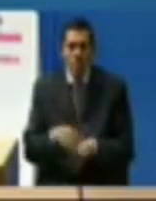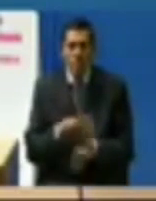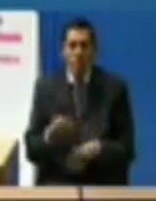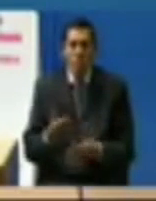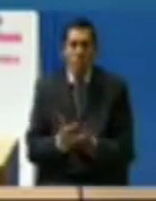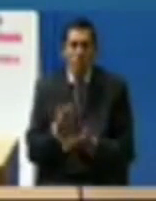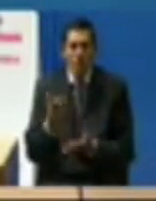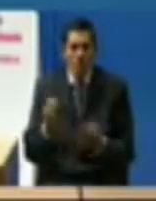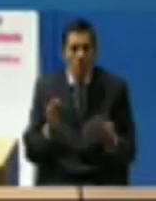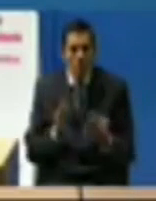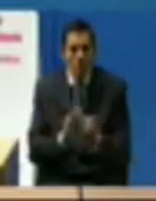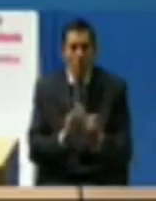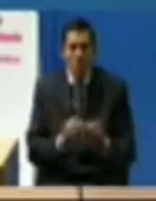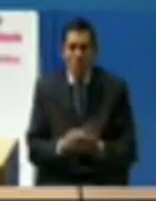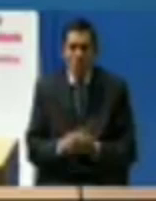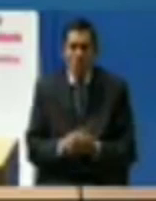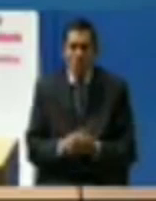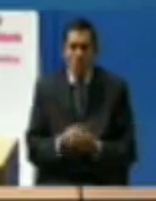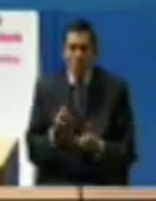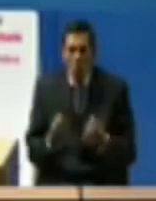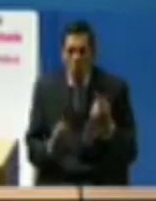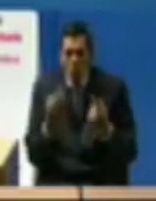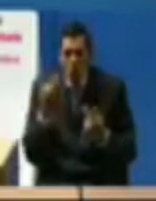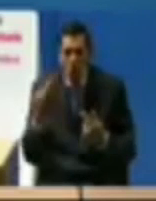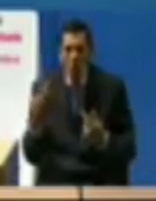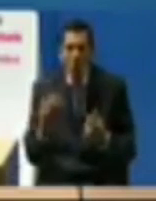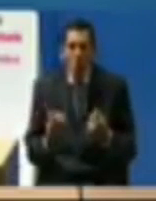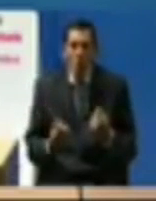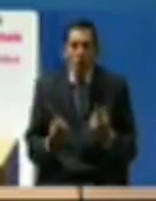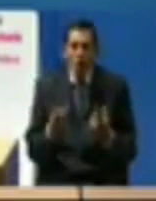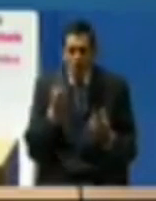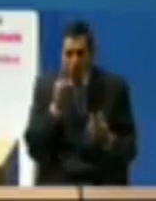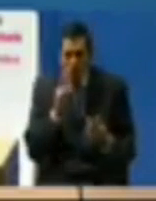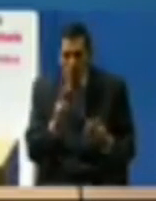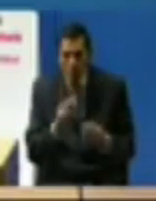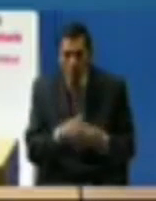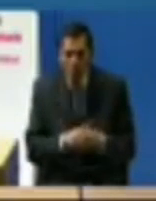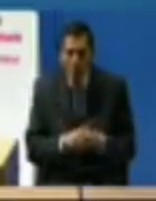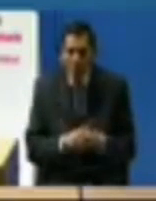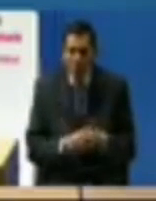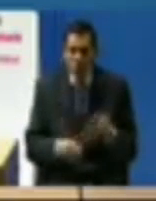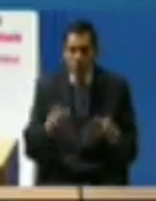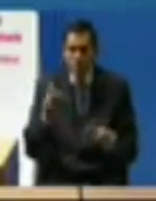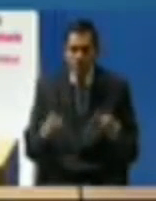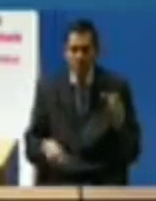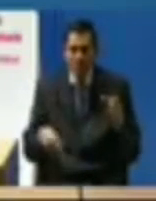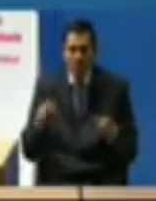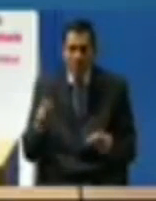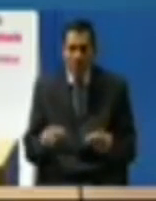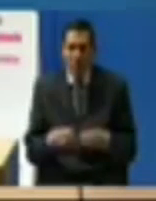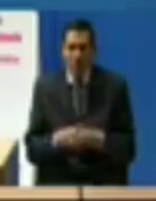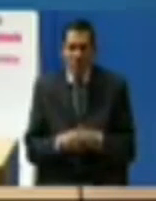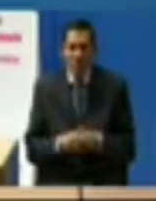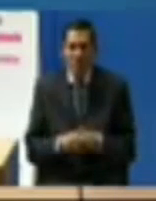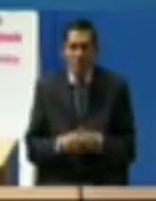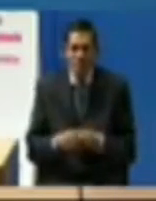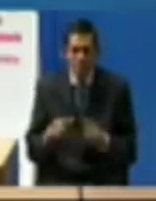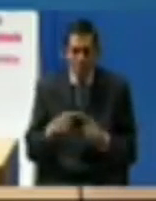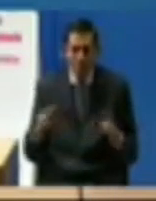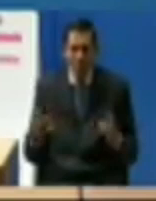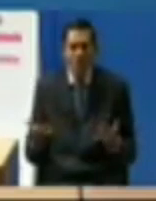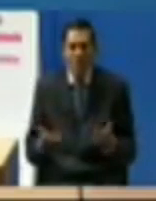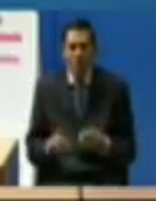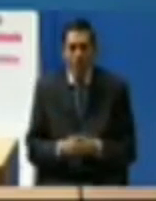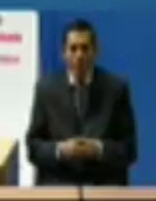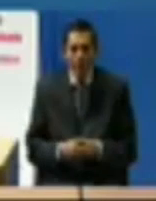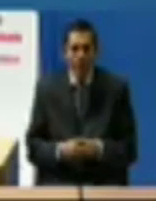un determinado fenómeno en un tiempo determinado. Medir la relación entre estas posiciones y la magnitud de la